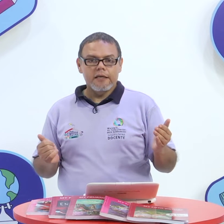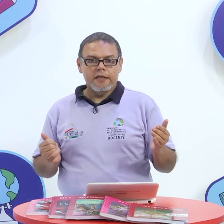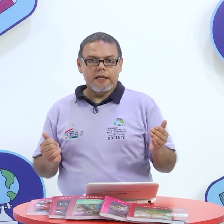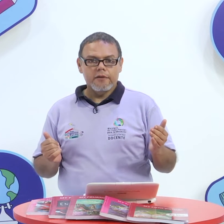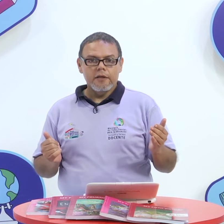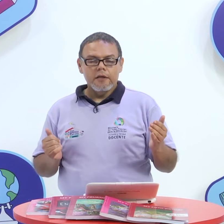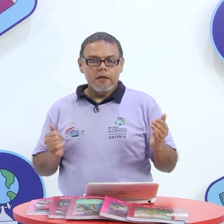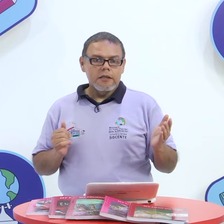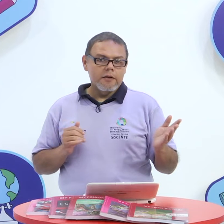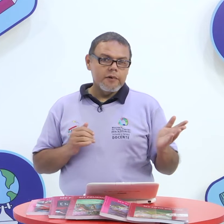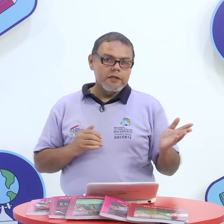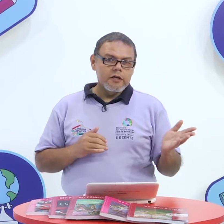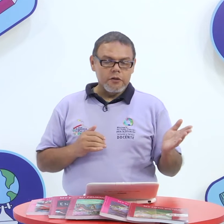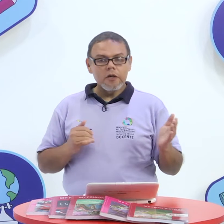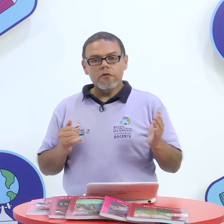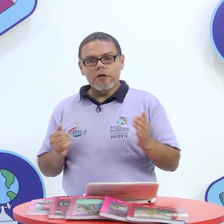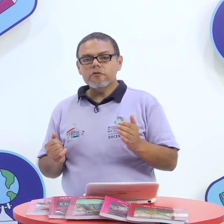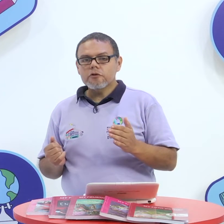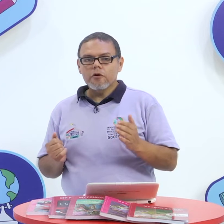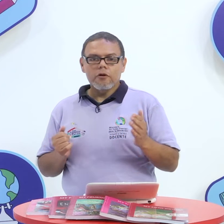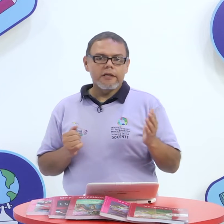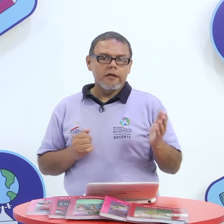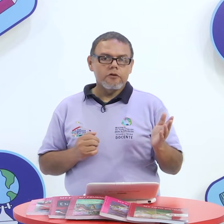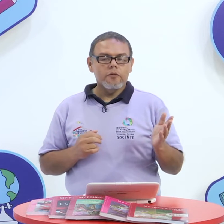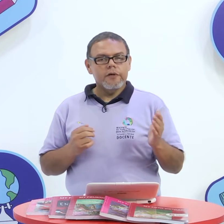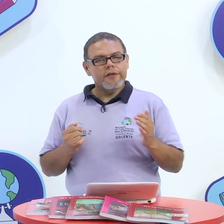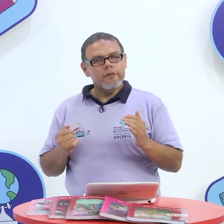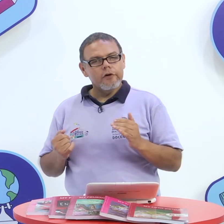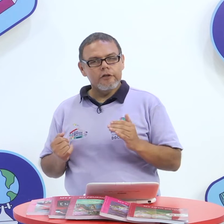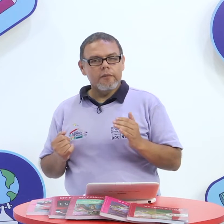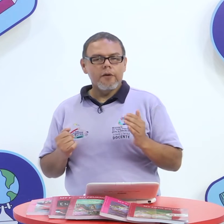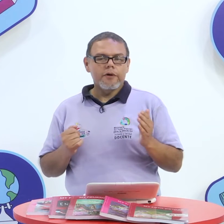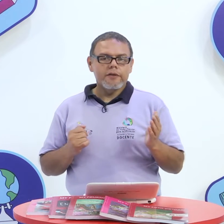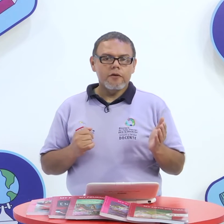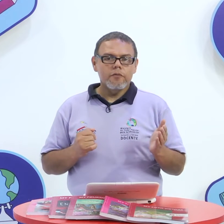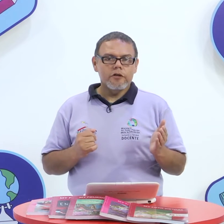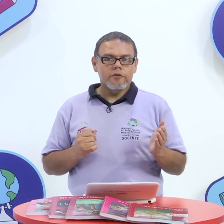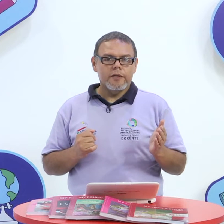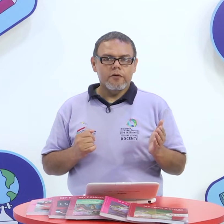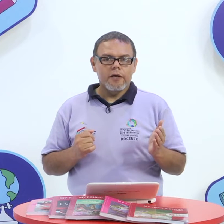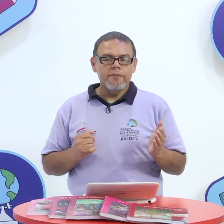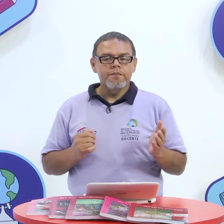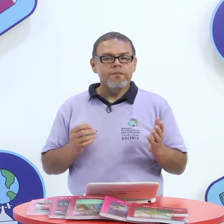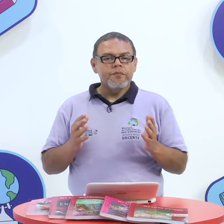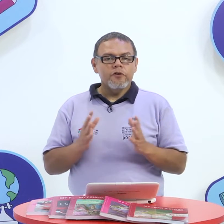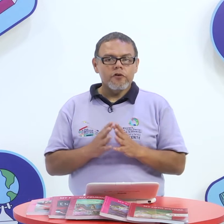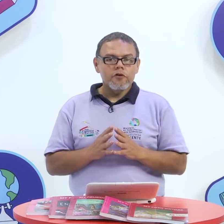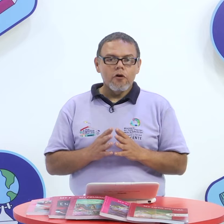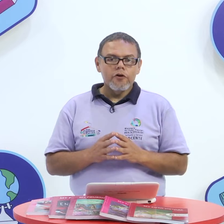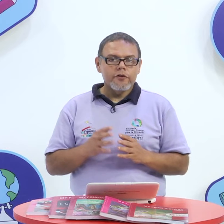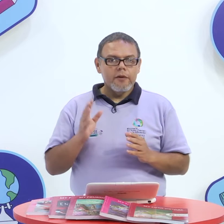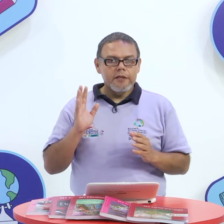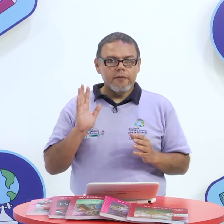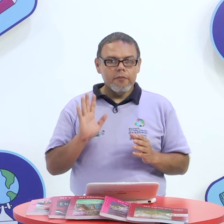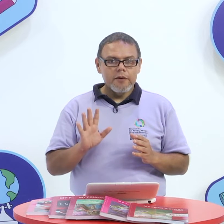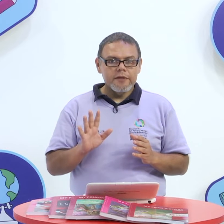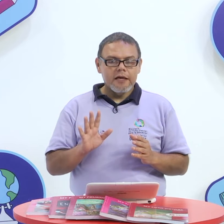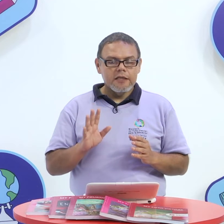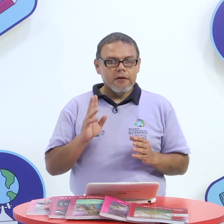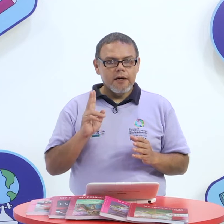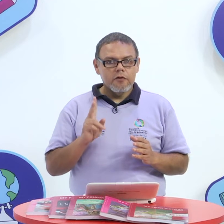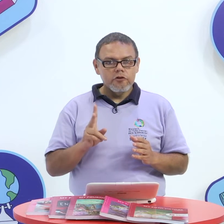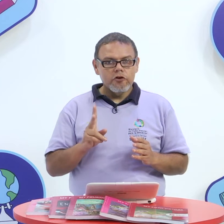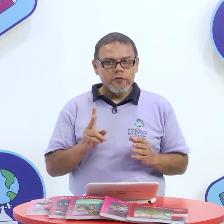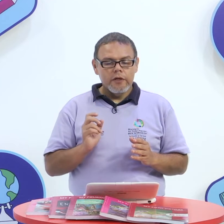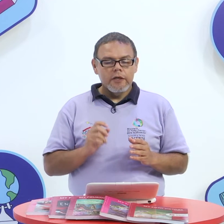base del inglés. Dependiendo de algún autor o redactor, puede ser un poquito más o puede ser un poquito menos, ¿ok? Nosotros hoy solamente vamos a empezar